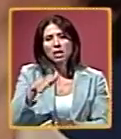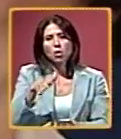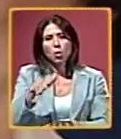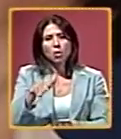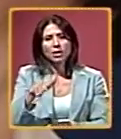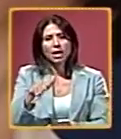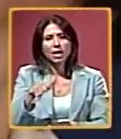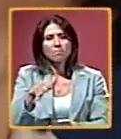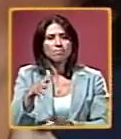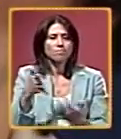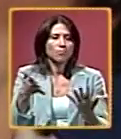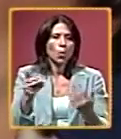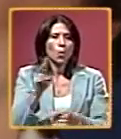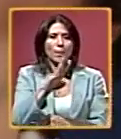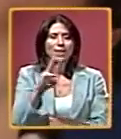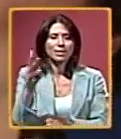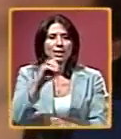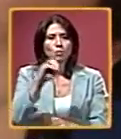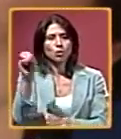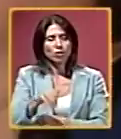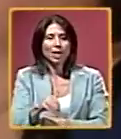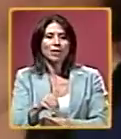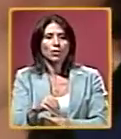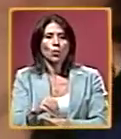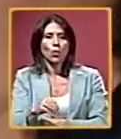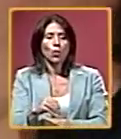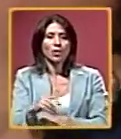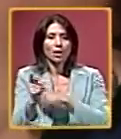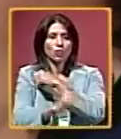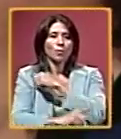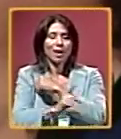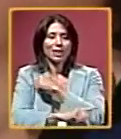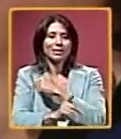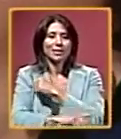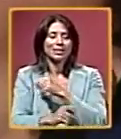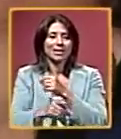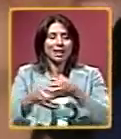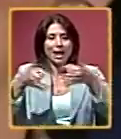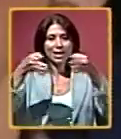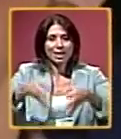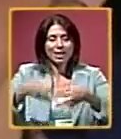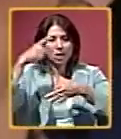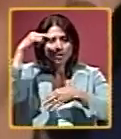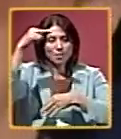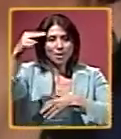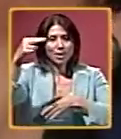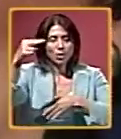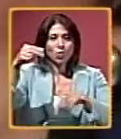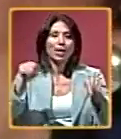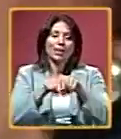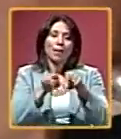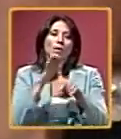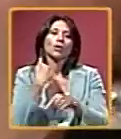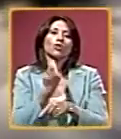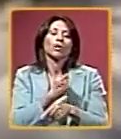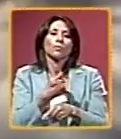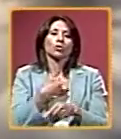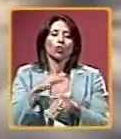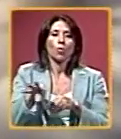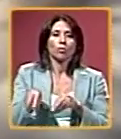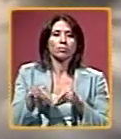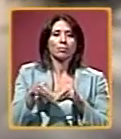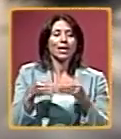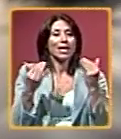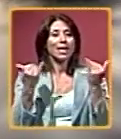un 26% de los países que están acreditados en México, que lo tenemos también como algo adicional. Y además,